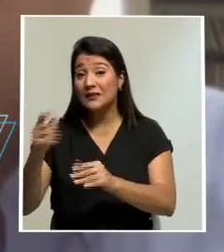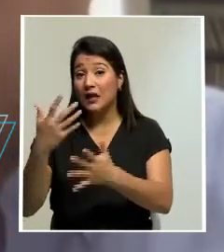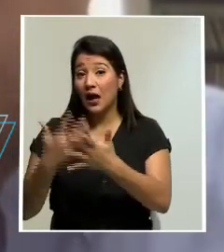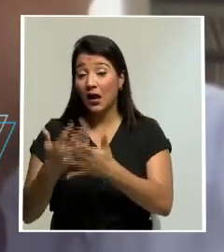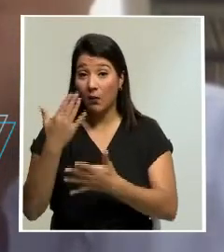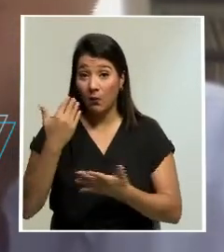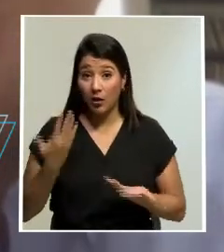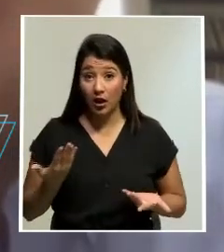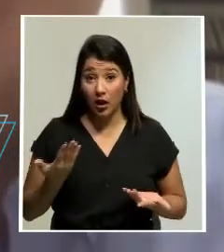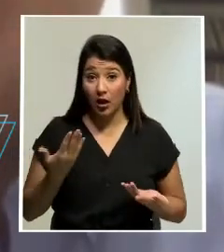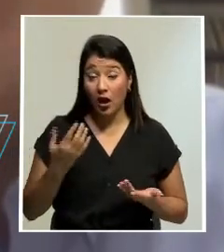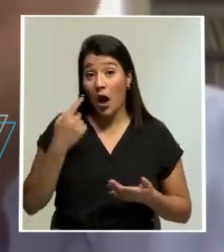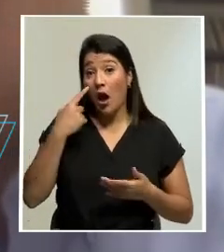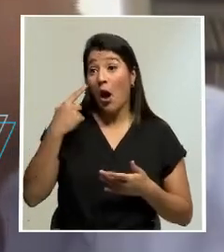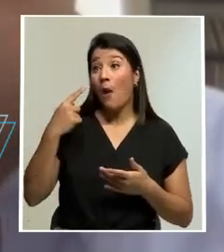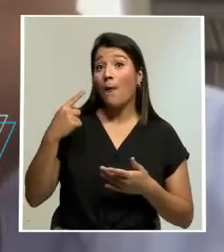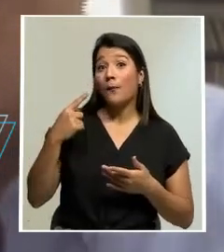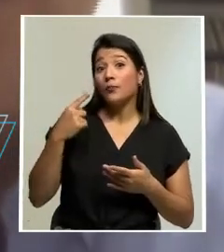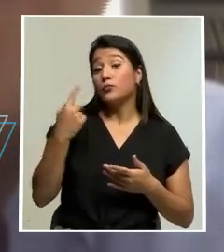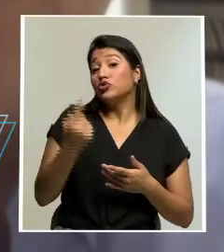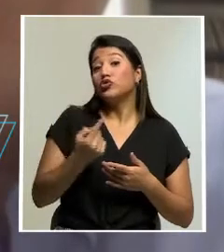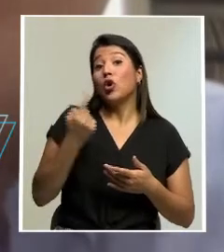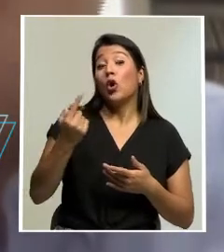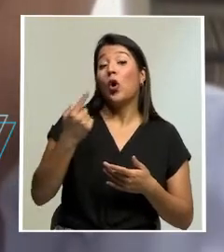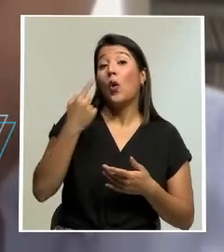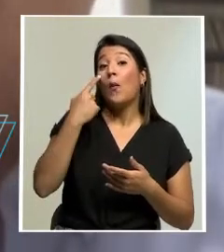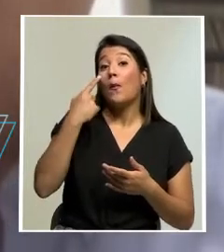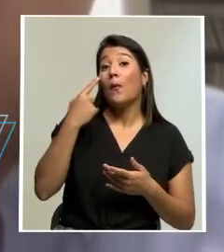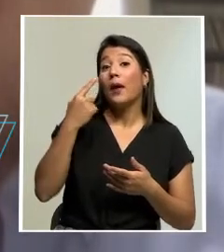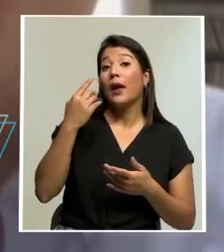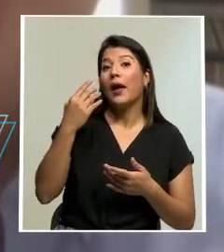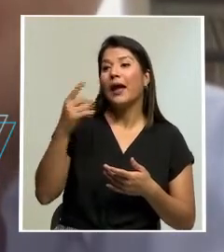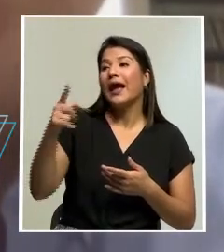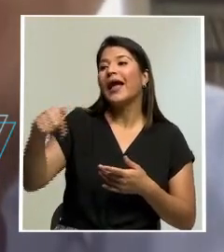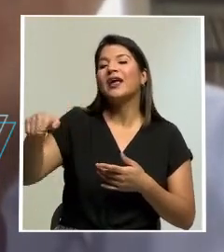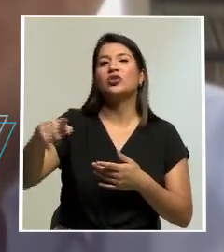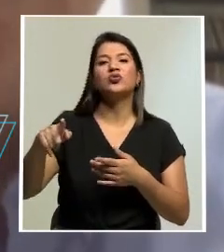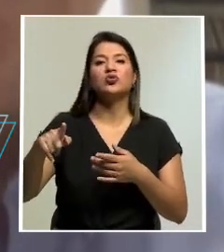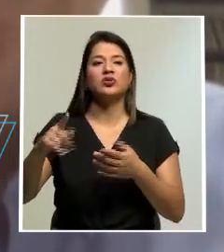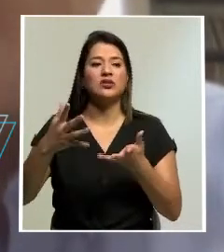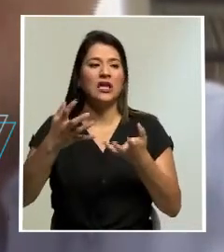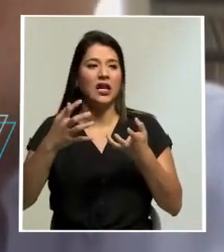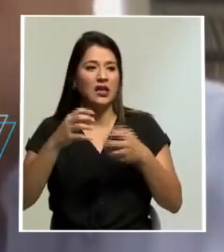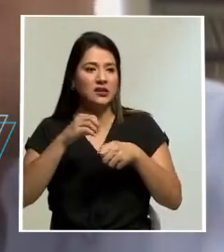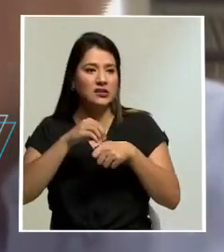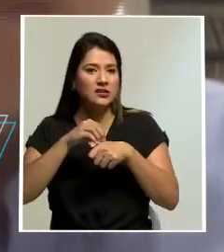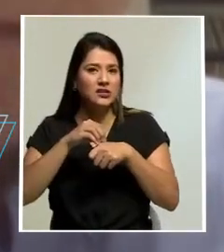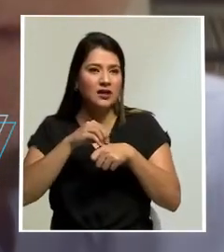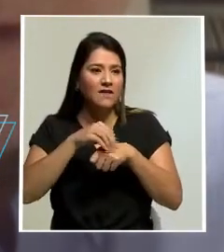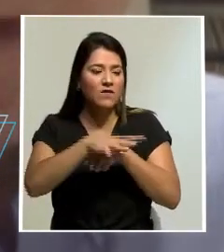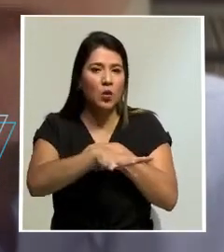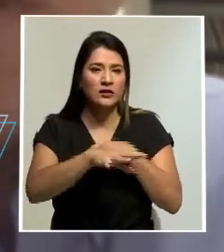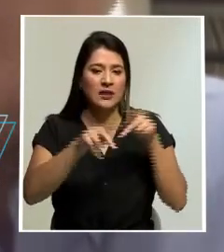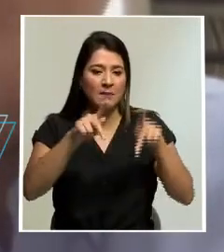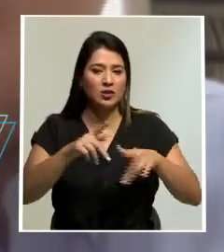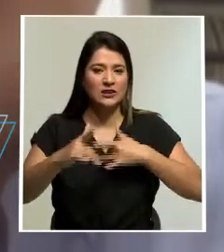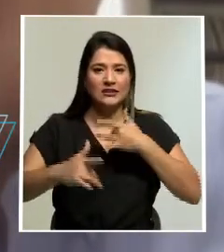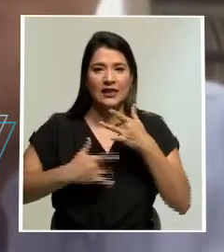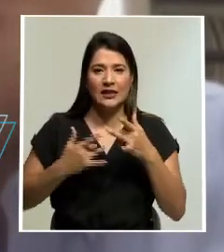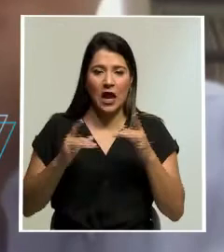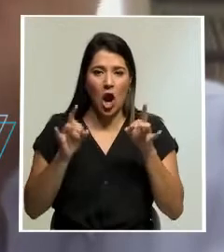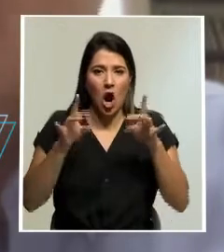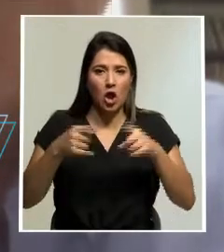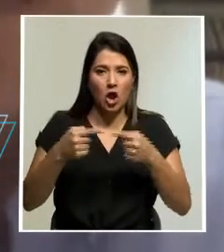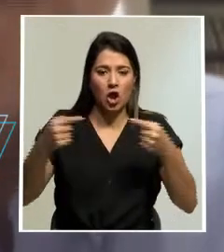de instigación al odio y promoción del terrorismo. Y bueno, lo que yo sostengo es que